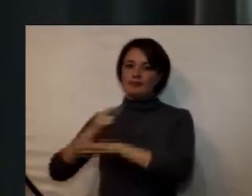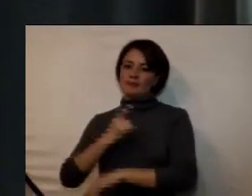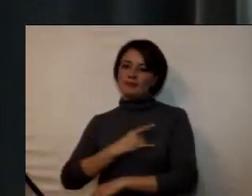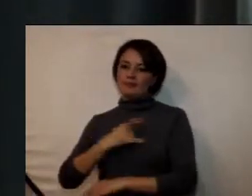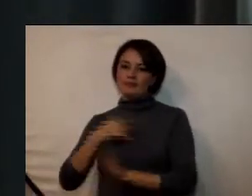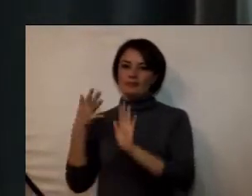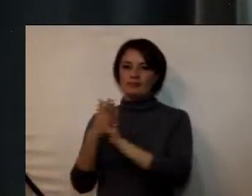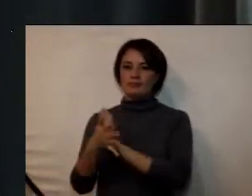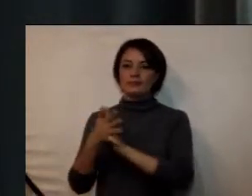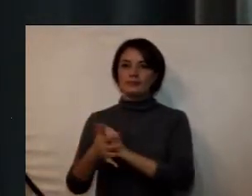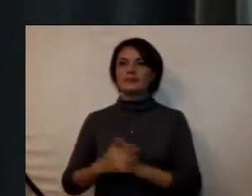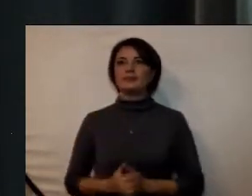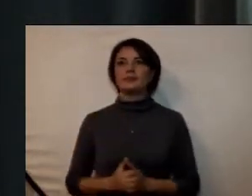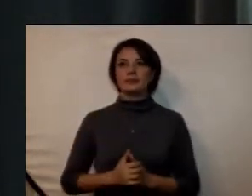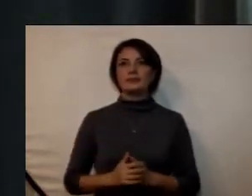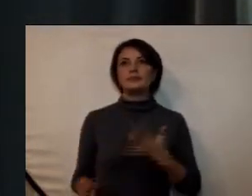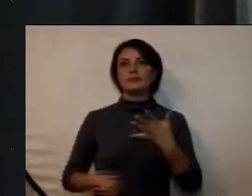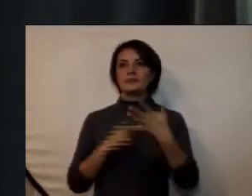Gracias.